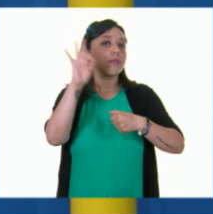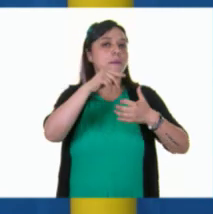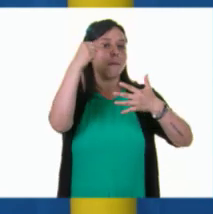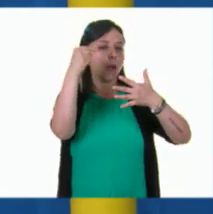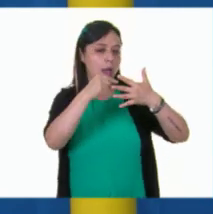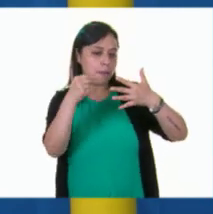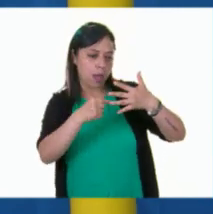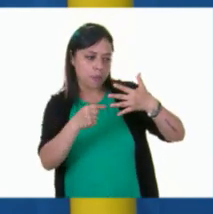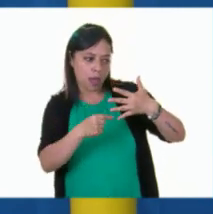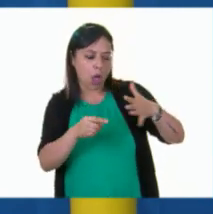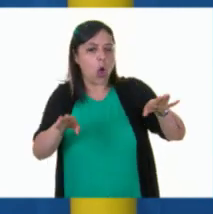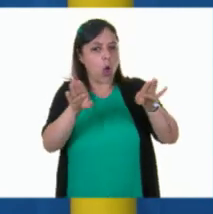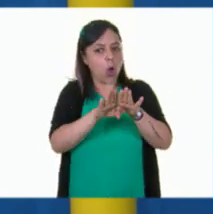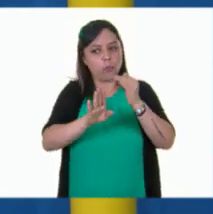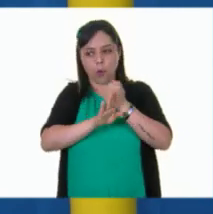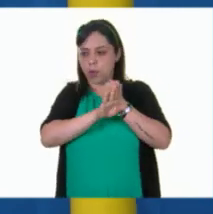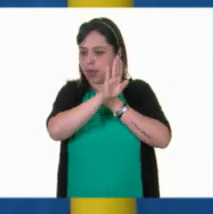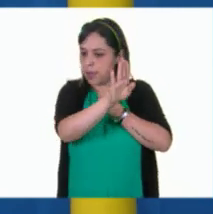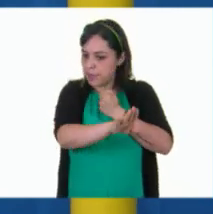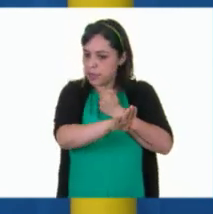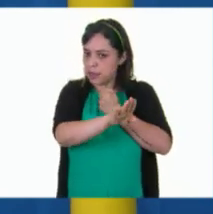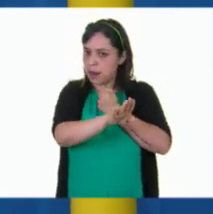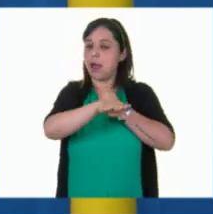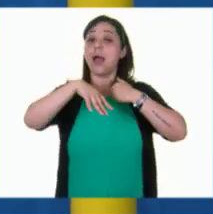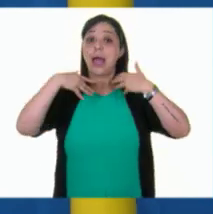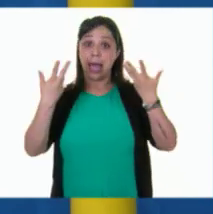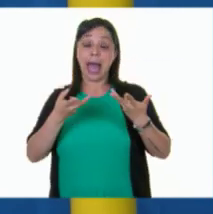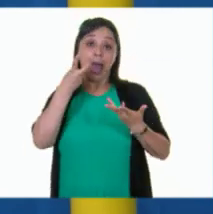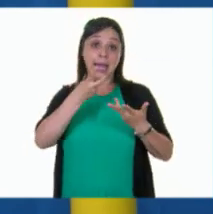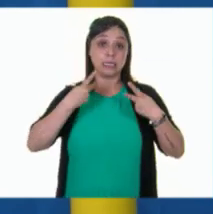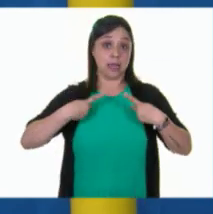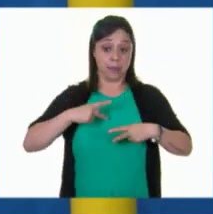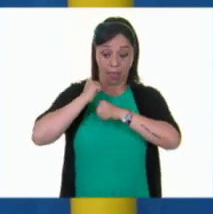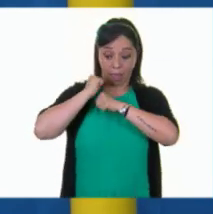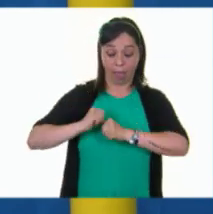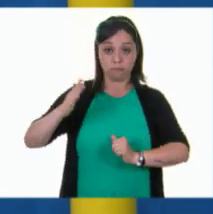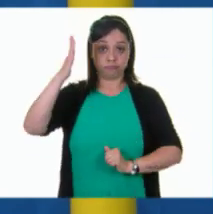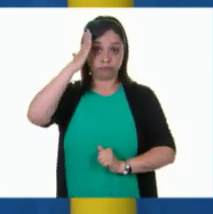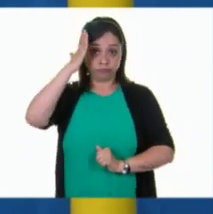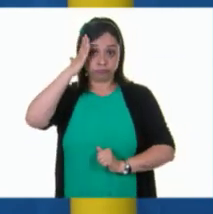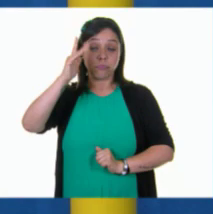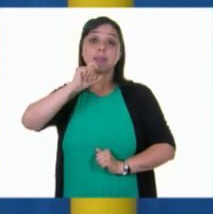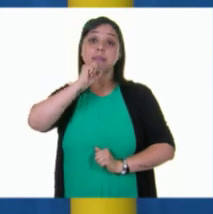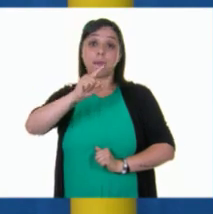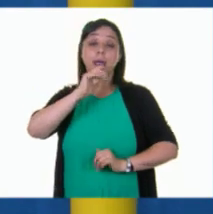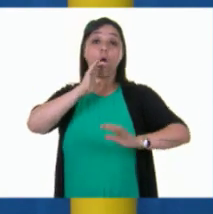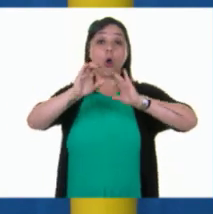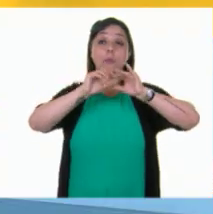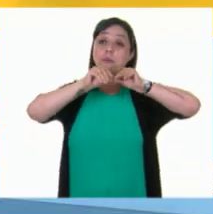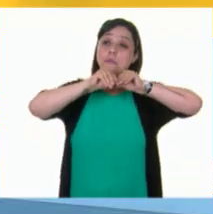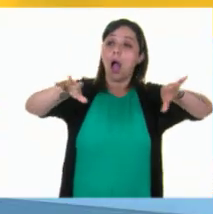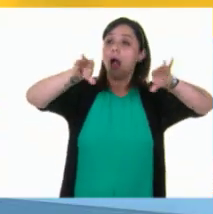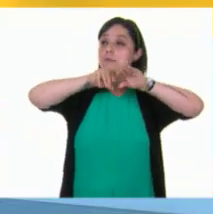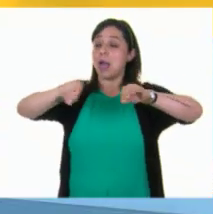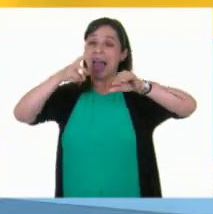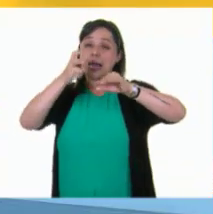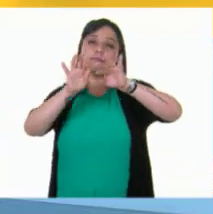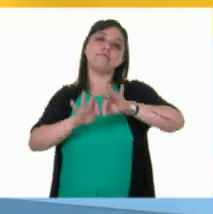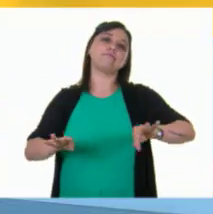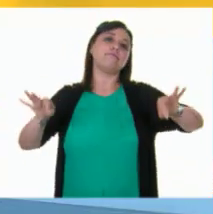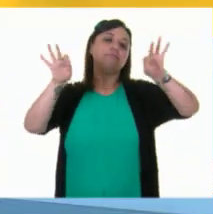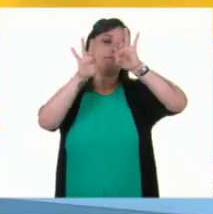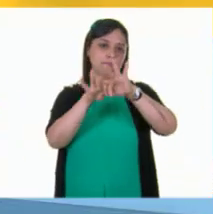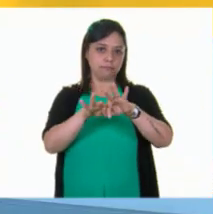manera de enfrentarlos. En este sentido, el papel de las autoridades y de los medios de comunicación es crucial. Y también